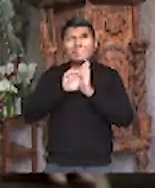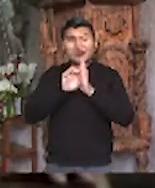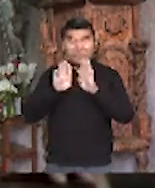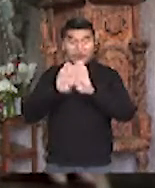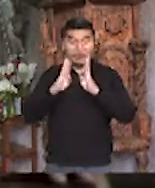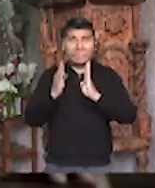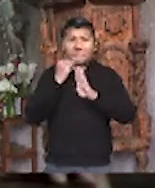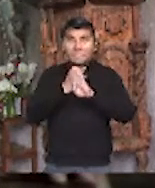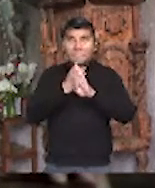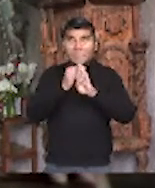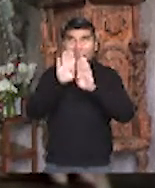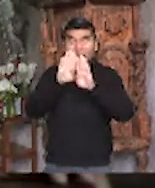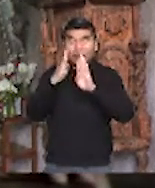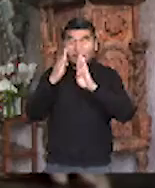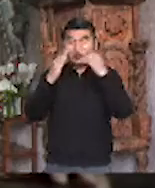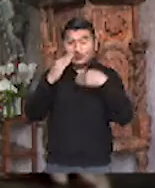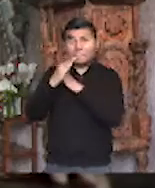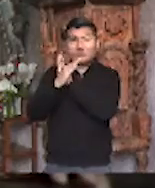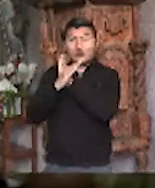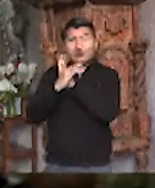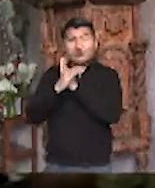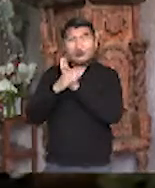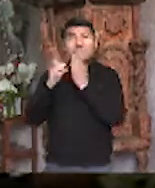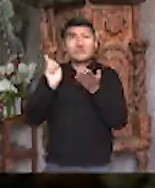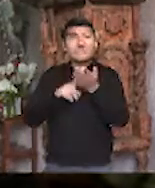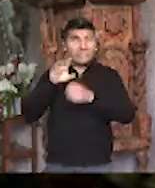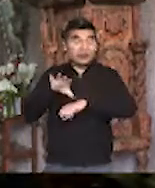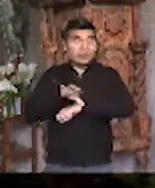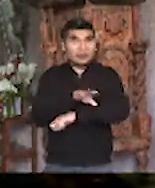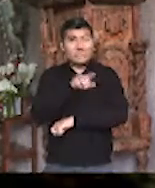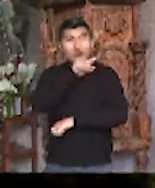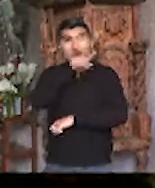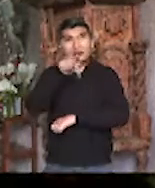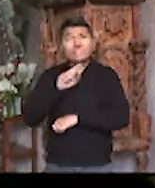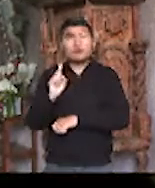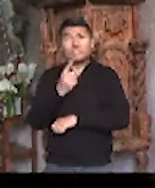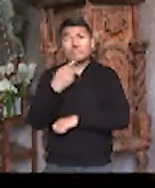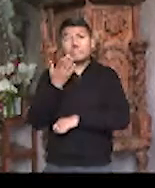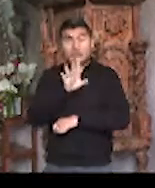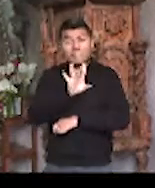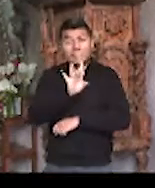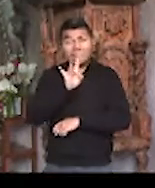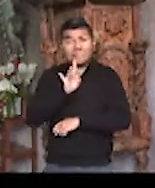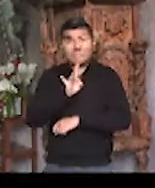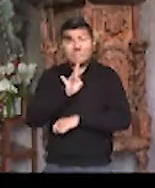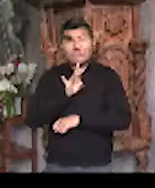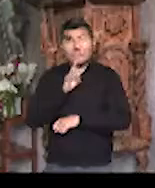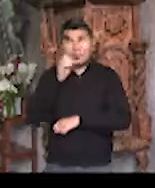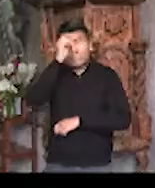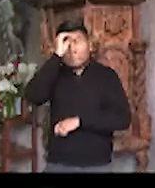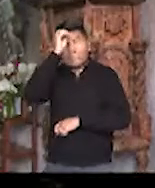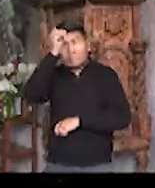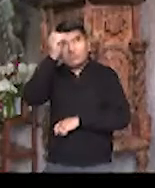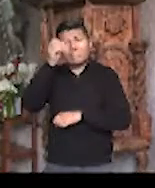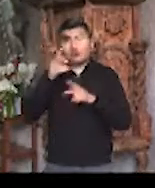es porque muchas veces en las calles solamente encontramos opiniones de la